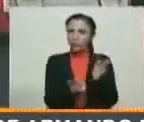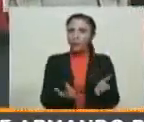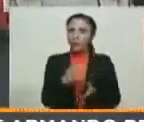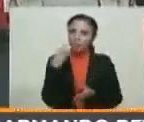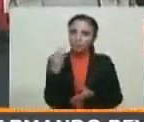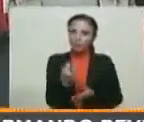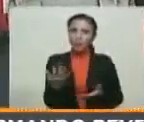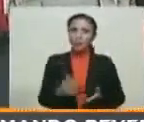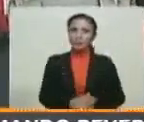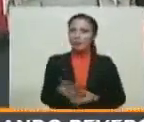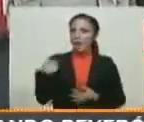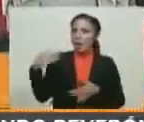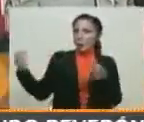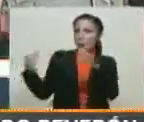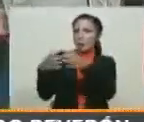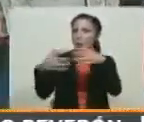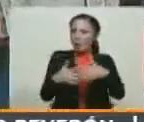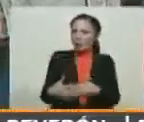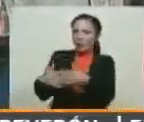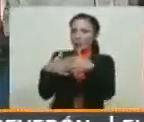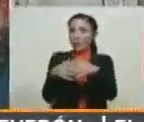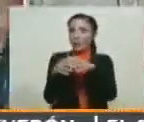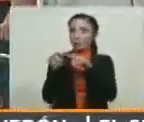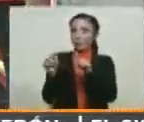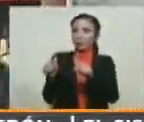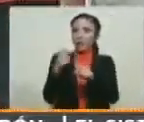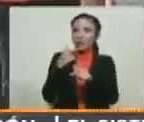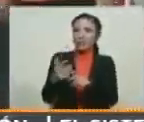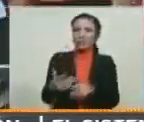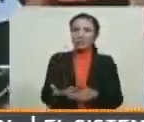por ahí el imperialismo norteamericano dice